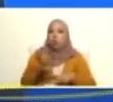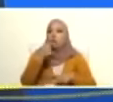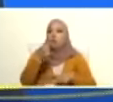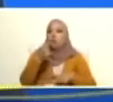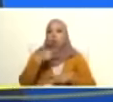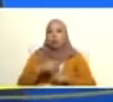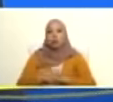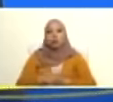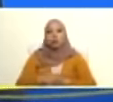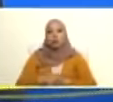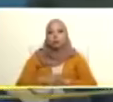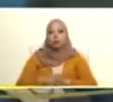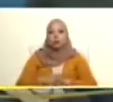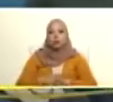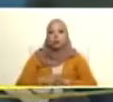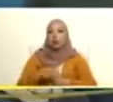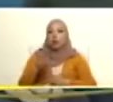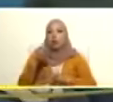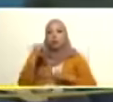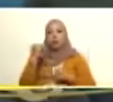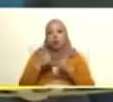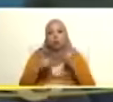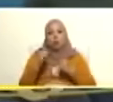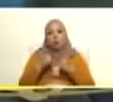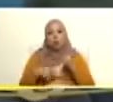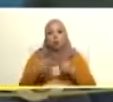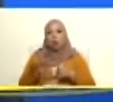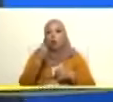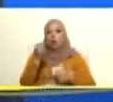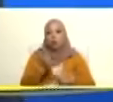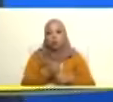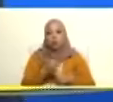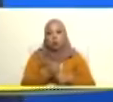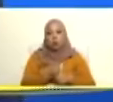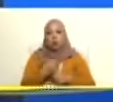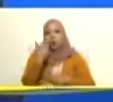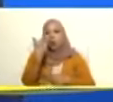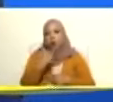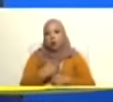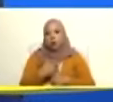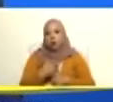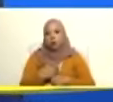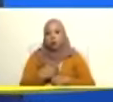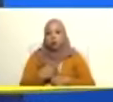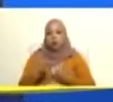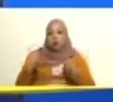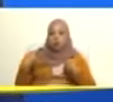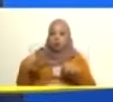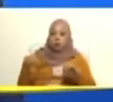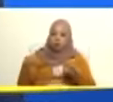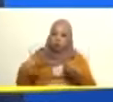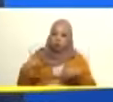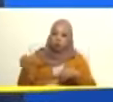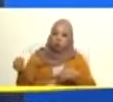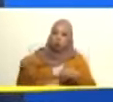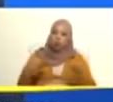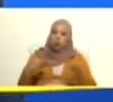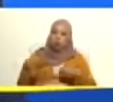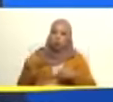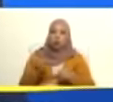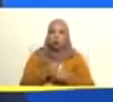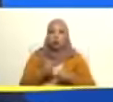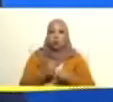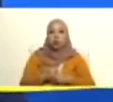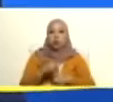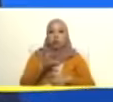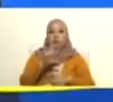medicamentos, bebidas alcohólicas y refrescantes, autopartes, plásticos y su manufactura. Son